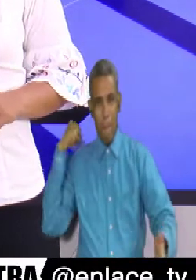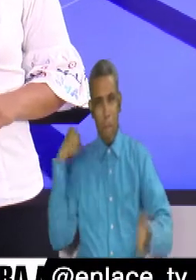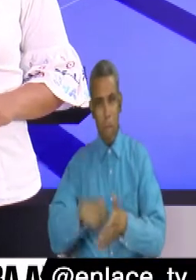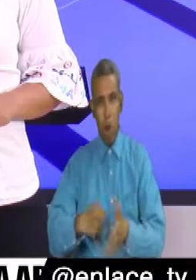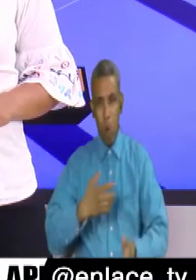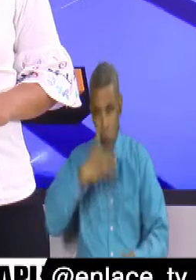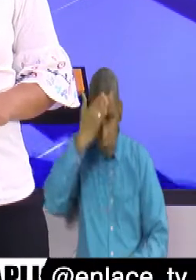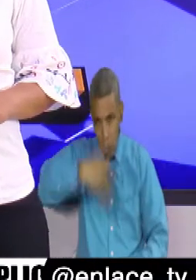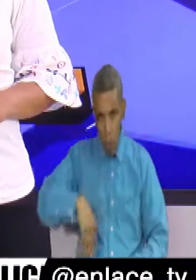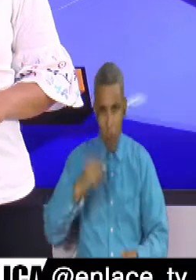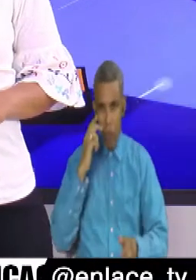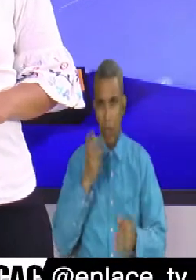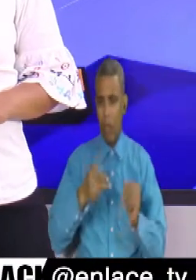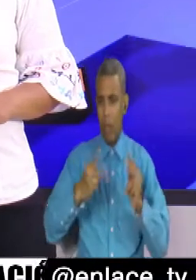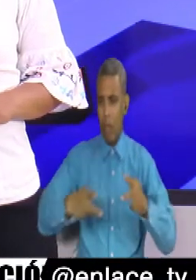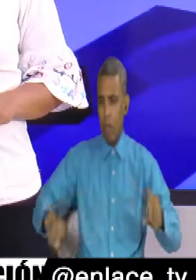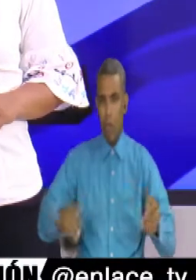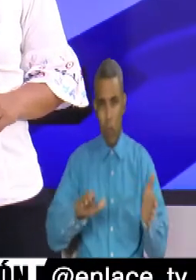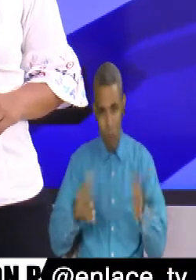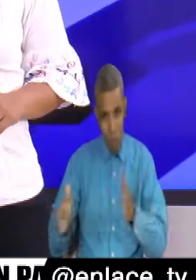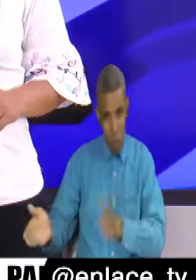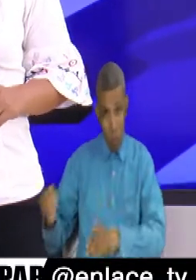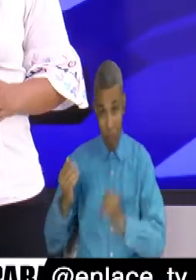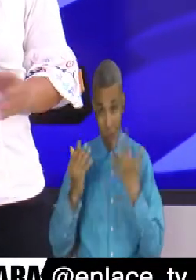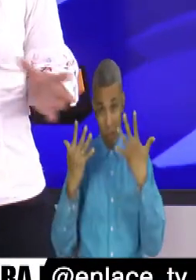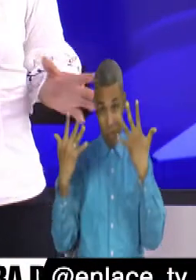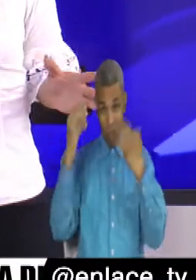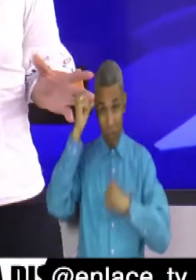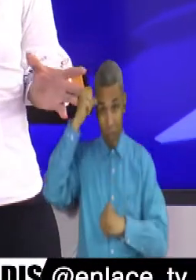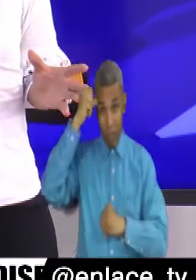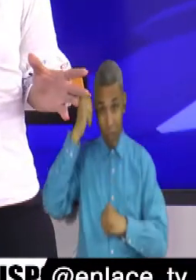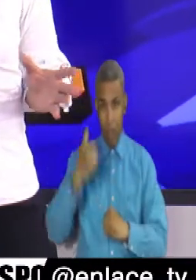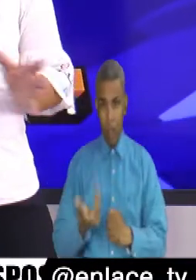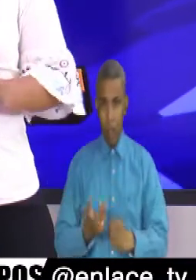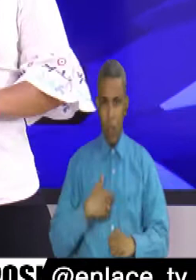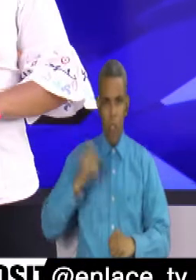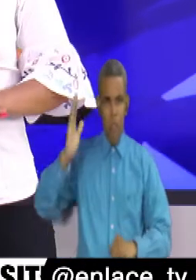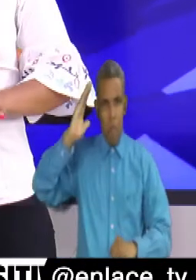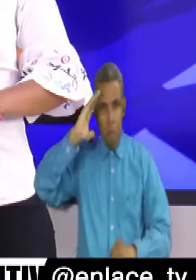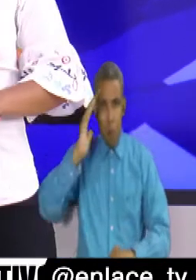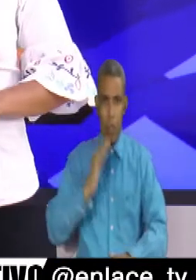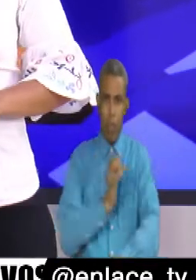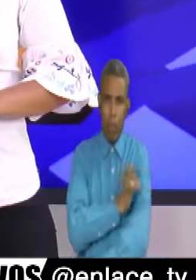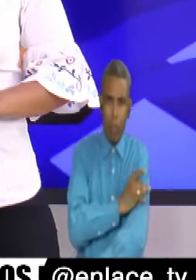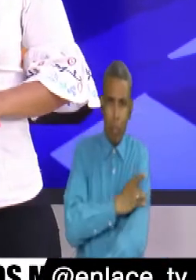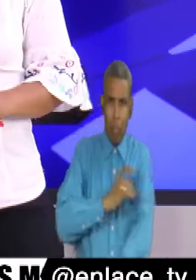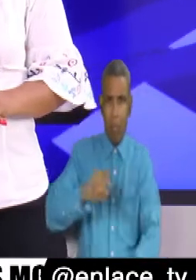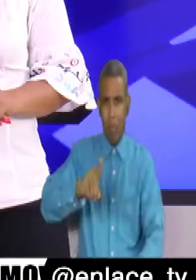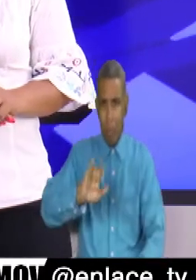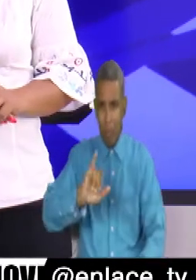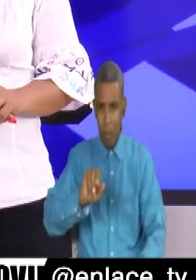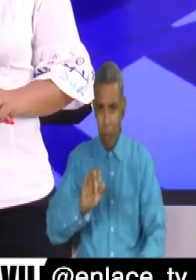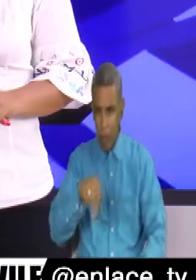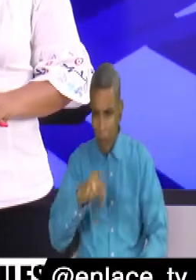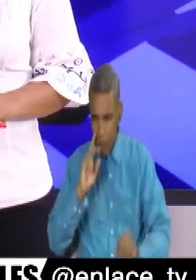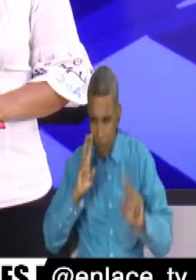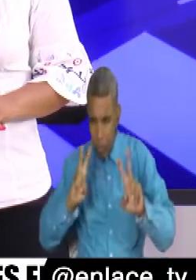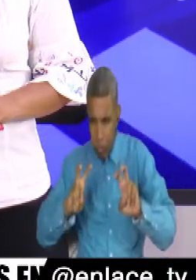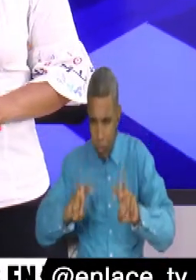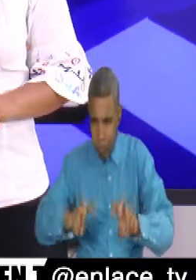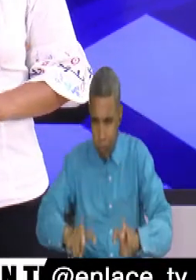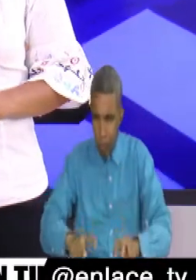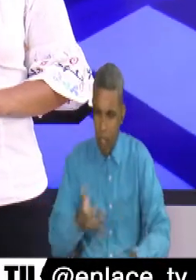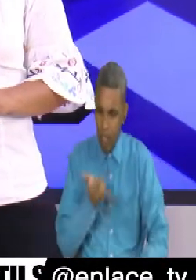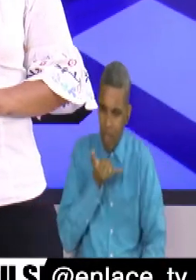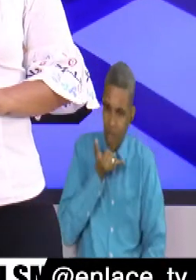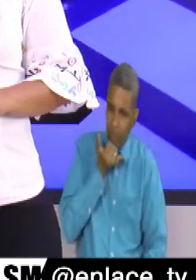este martes a la altura de la Lizama, San Alberto. Con respecto a este suceso que hasta el momento deja 10 personas fallecidas, 5 de